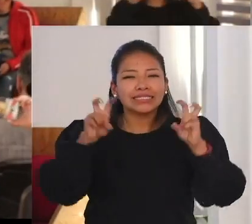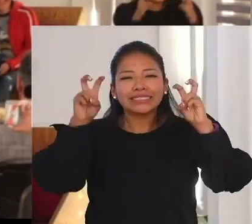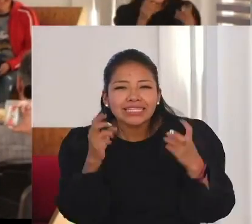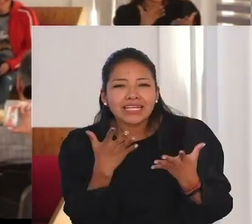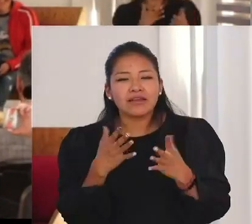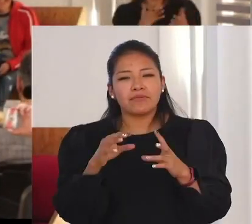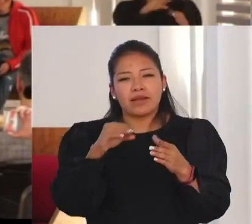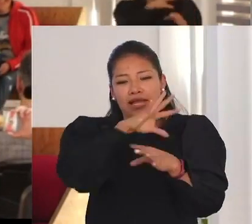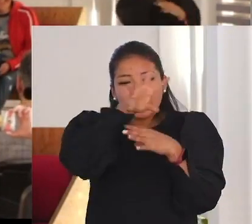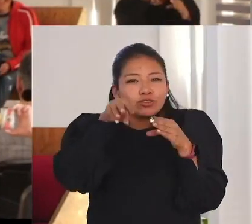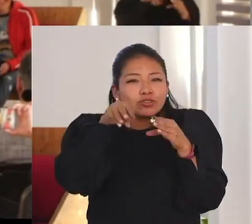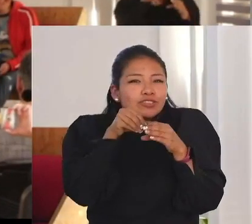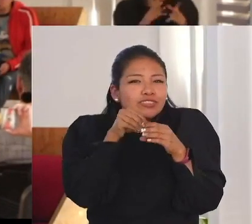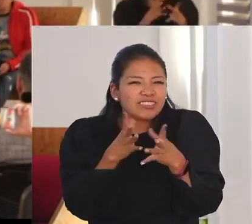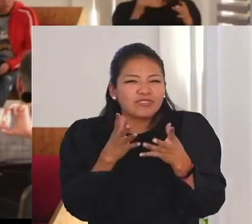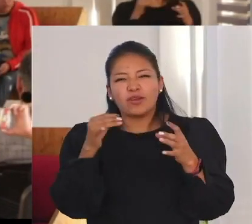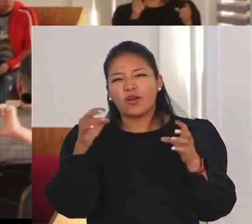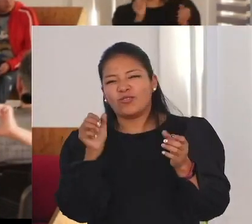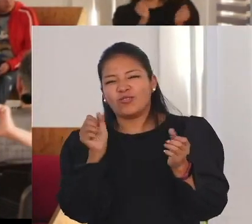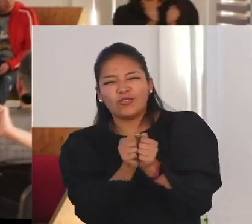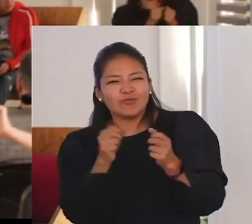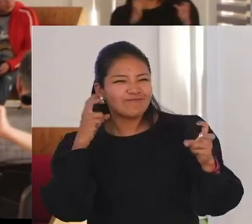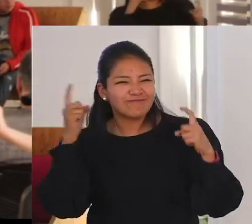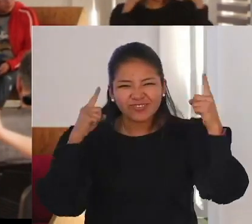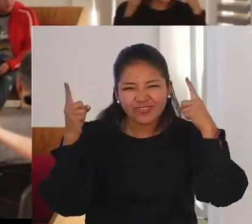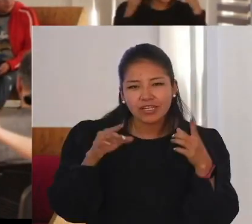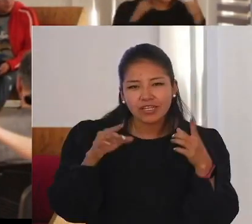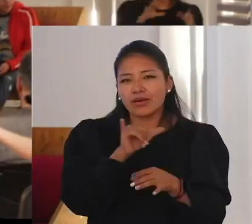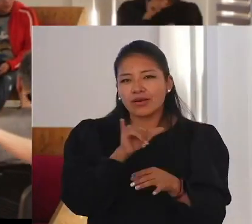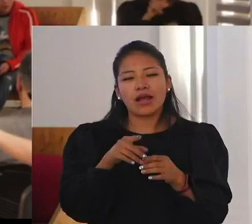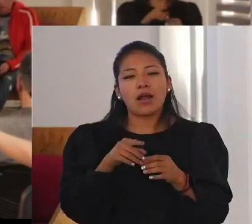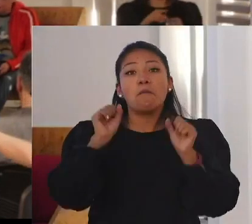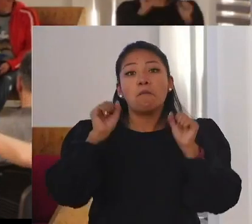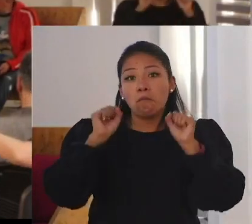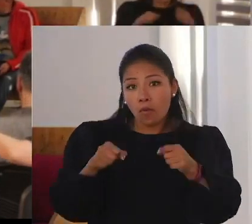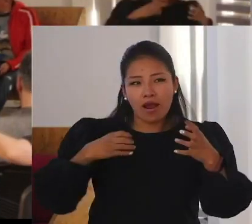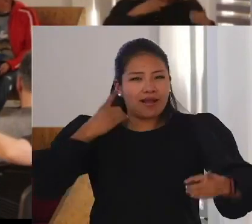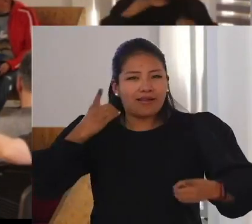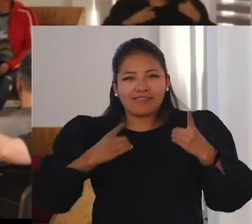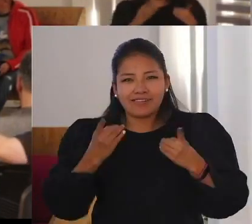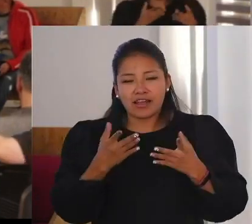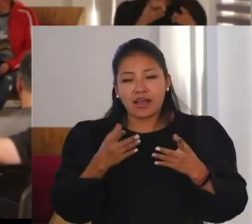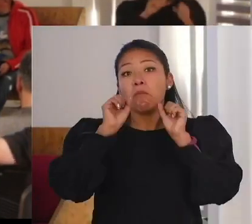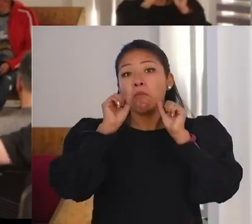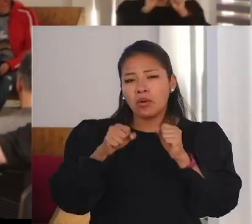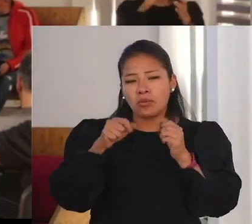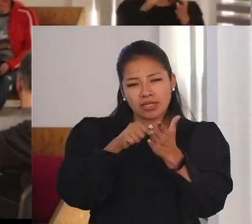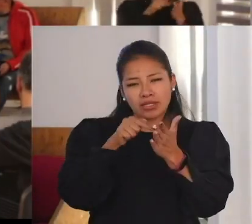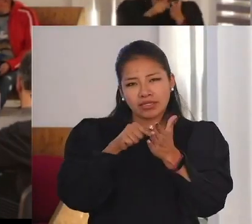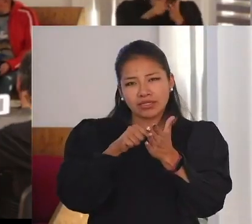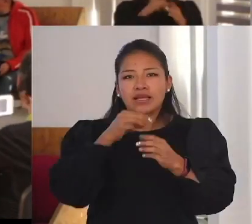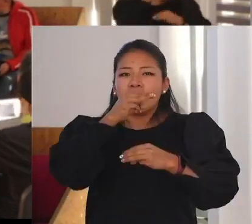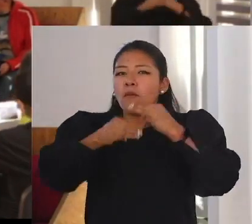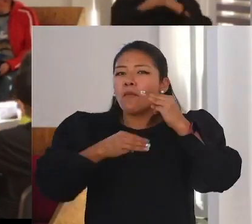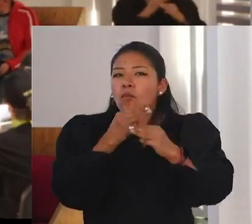es divertido no Donde nos podemos unir y podemos hacer un mundo más inclusivo no y más te invito y tal vez no tengo la posibilidad de hablar